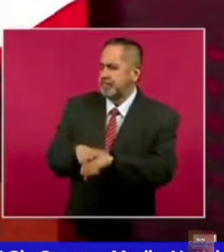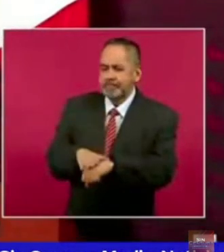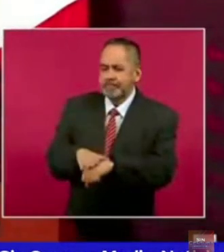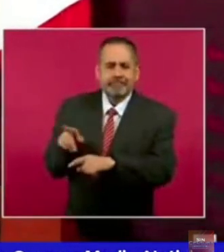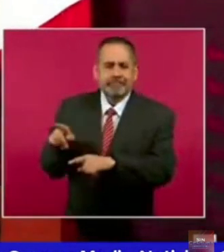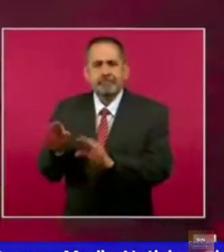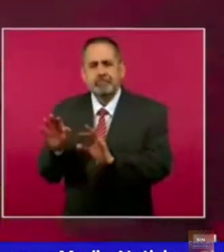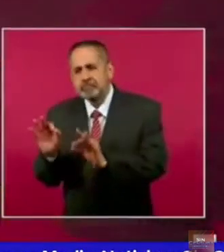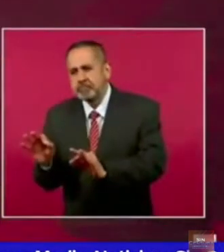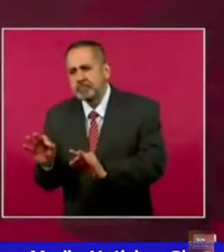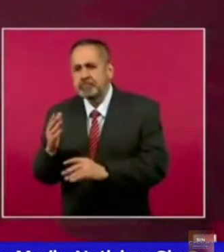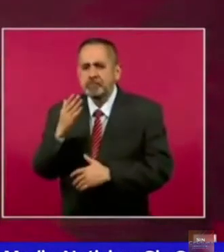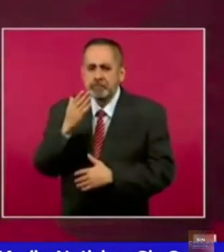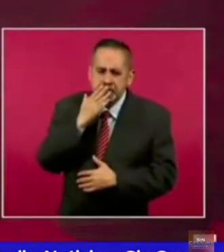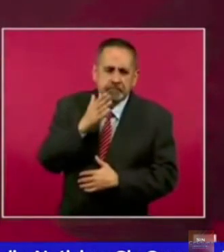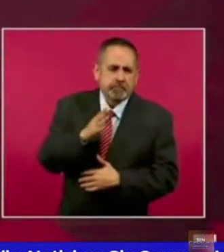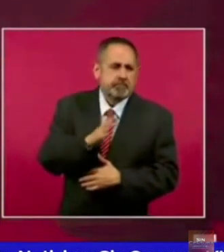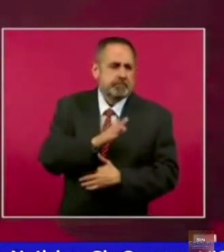calidad,